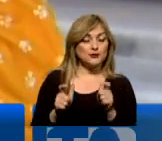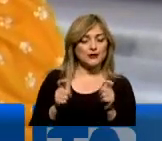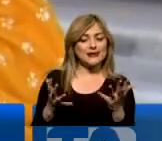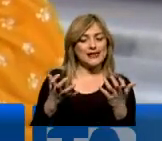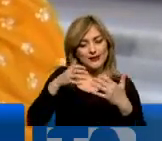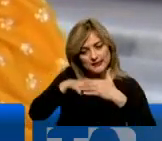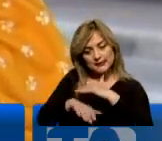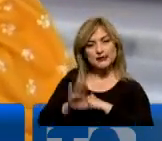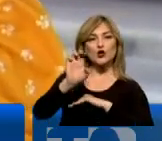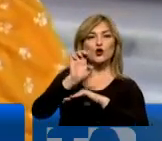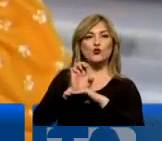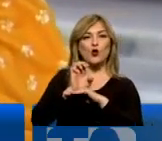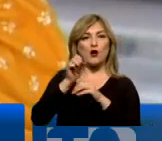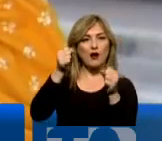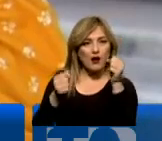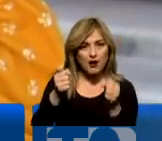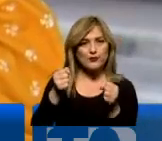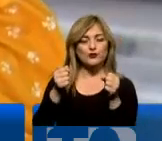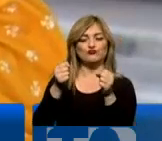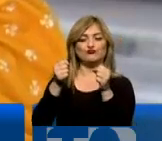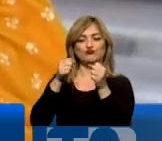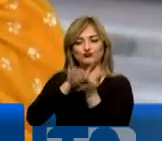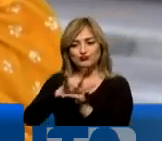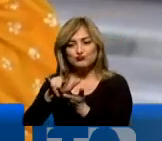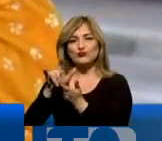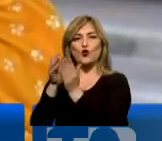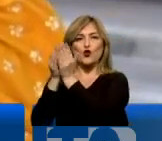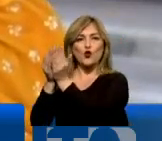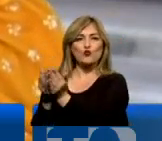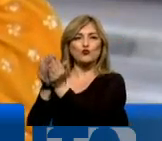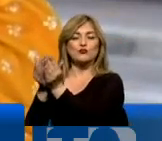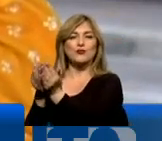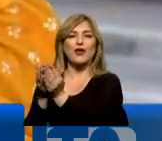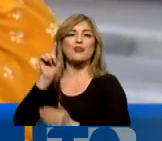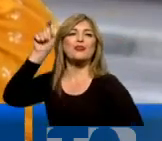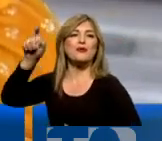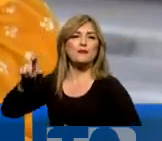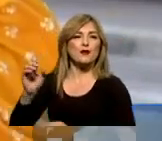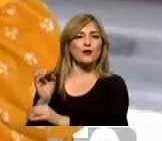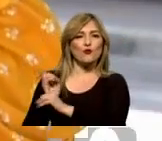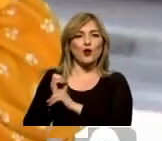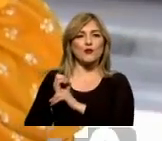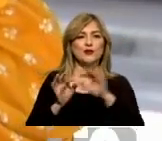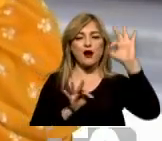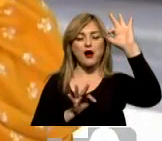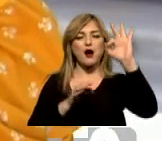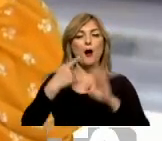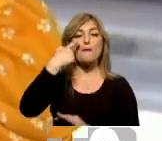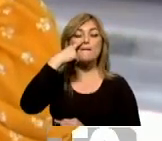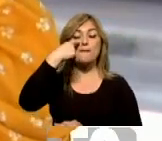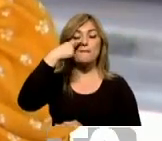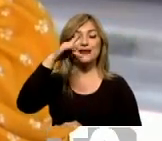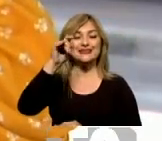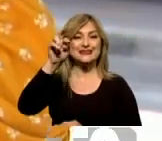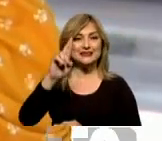país, ya sea por vía terrestre, aérea o marítima, debe traer consigo una prueba PCR negativa tomada en los